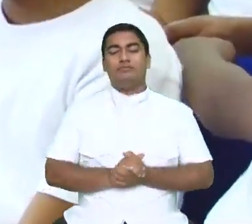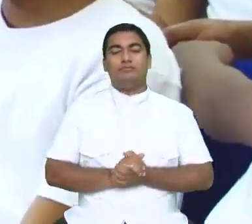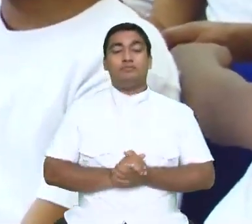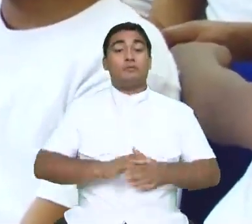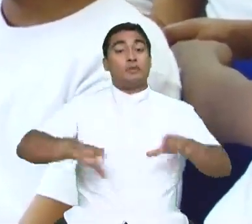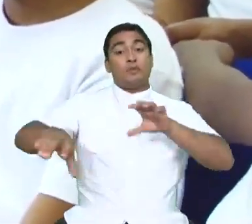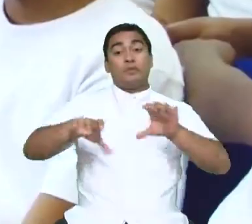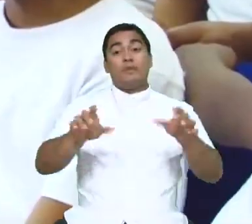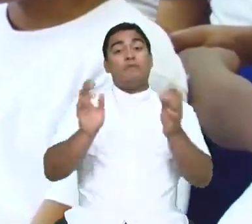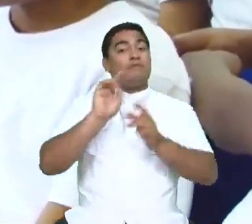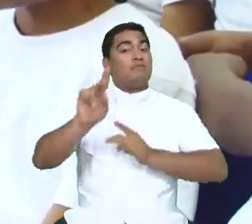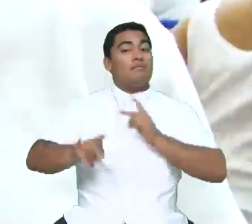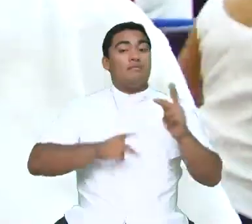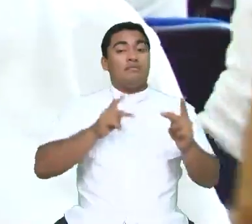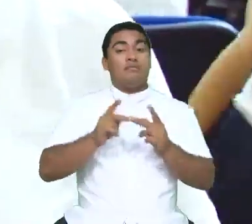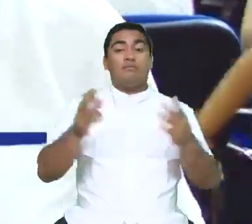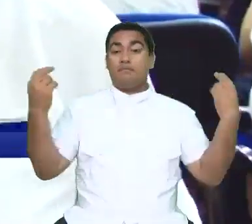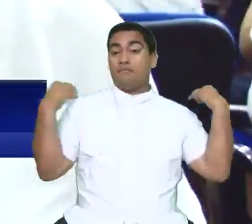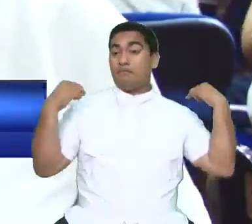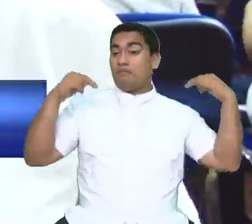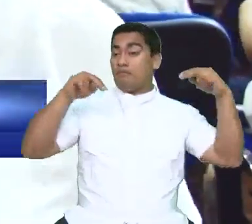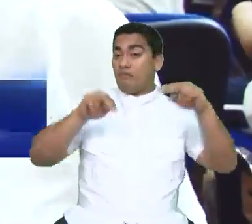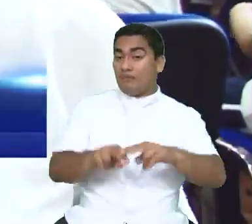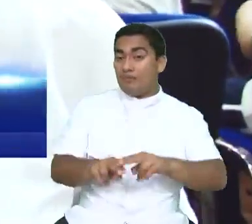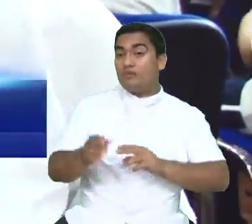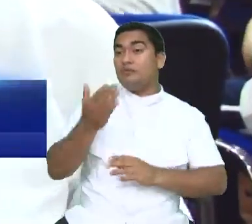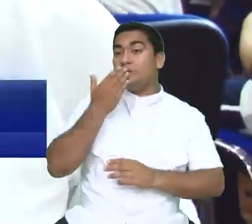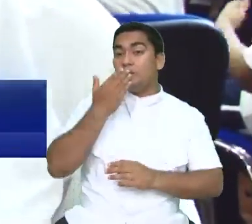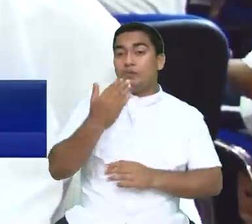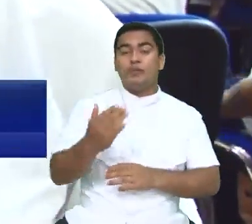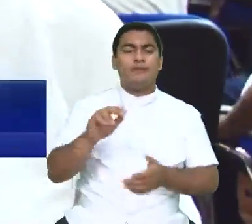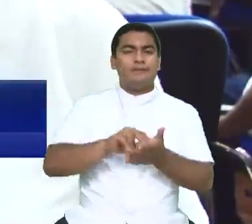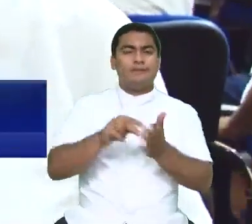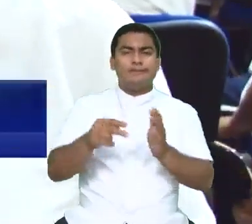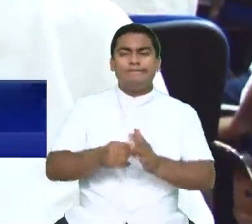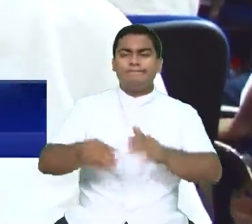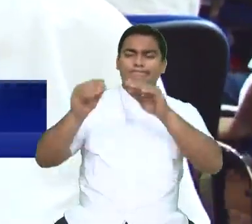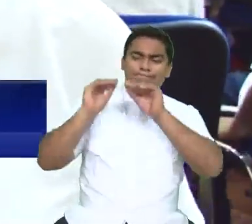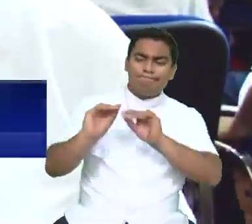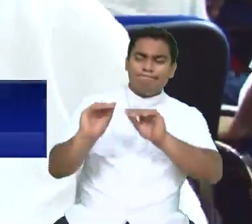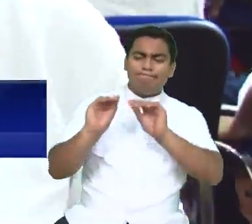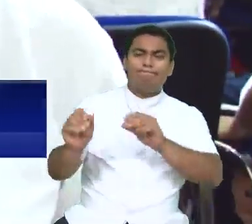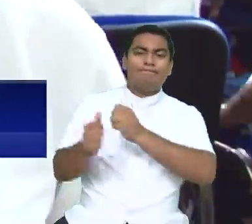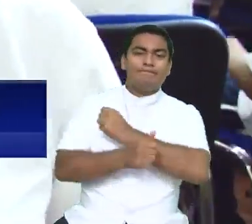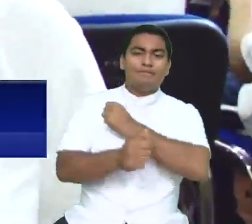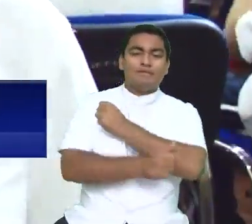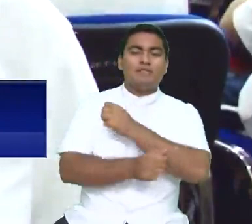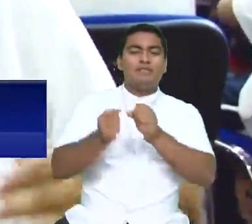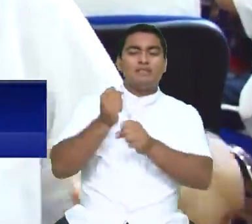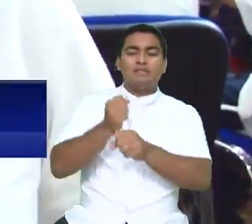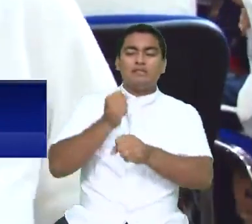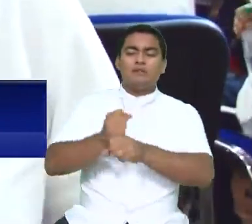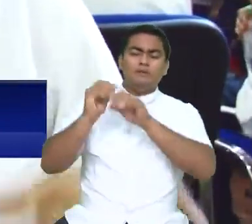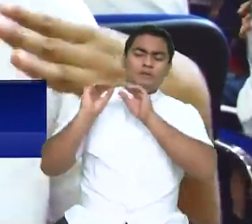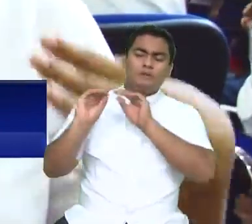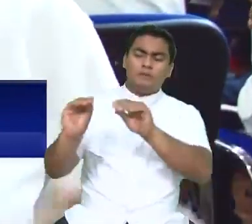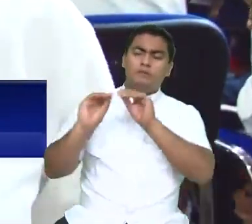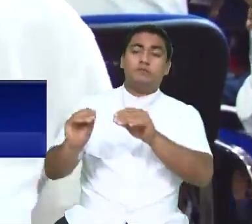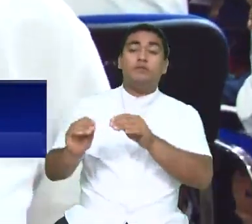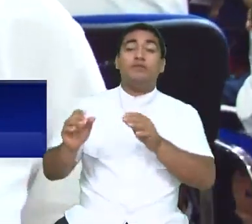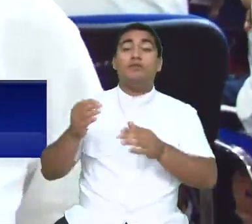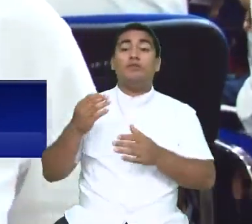Ya que destacamos a la maestra, ya que ellas nos llevan mucho el pan del saber, que se dedican a su trabajo para llevarnos en un sendero